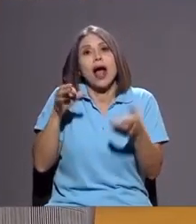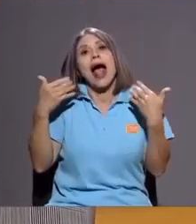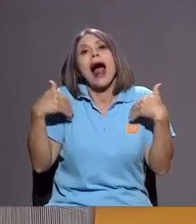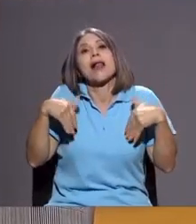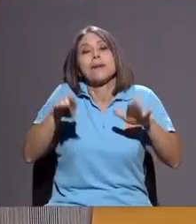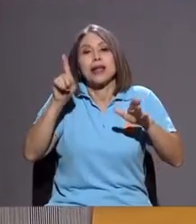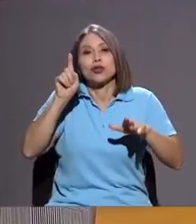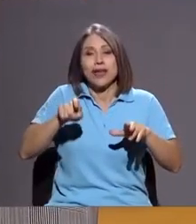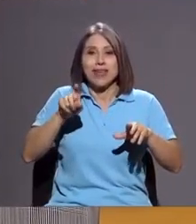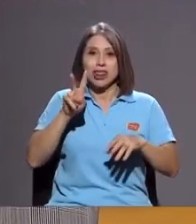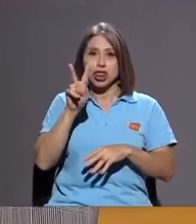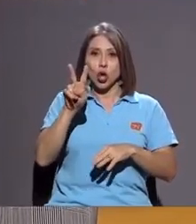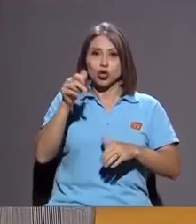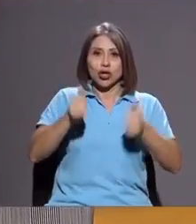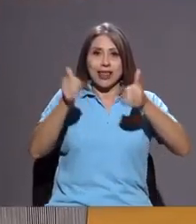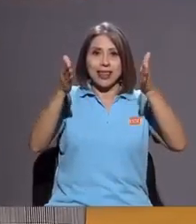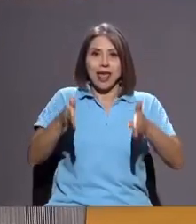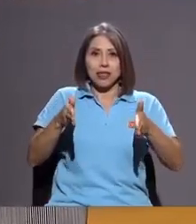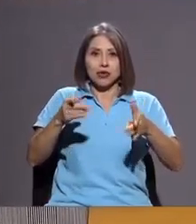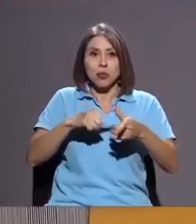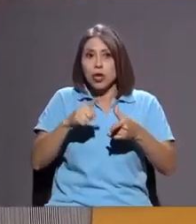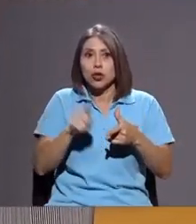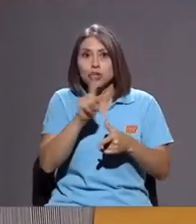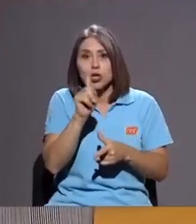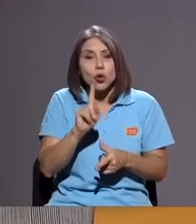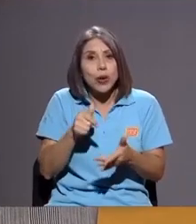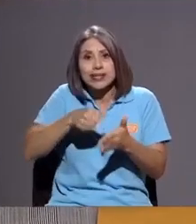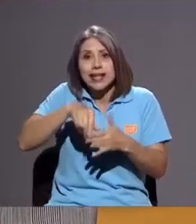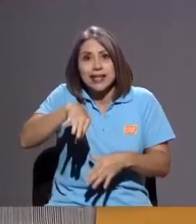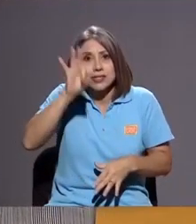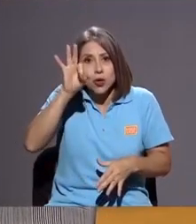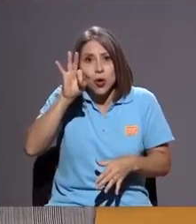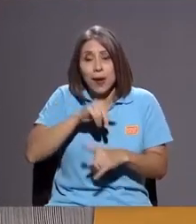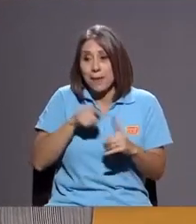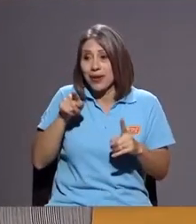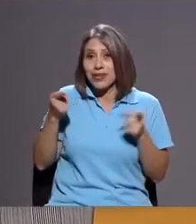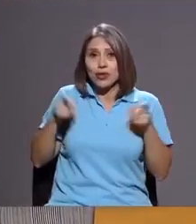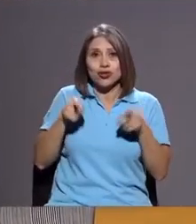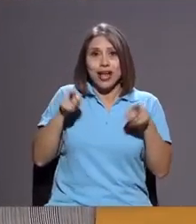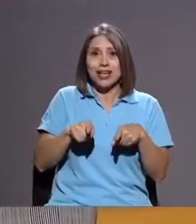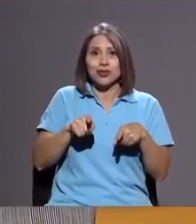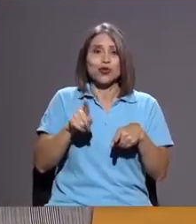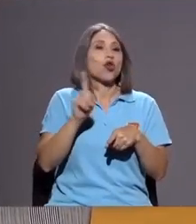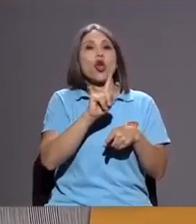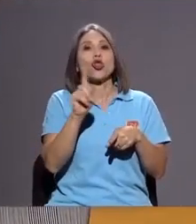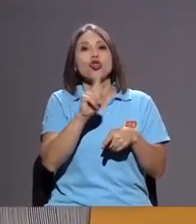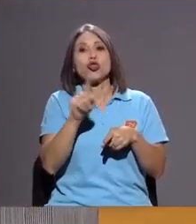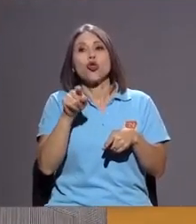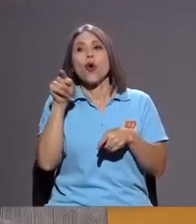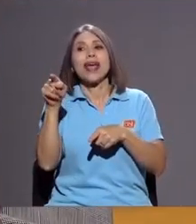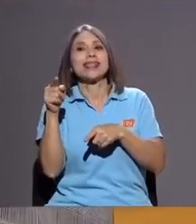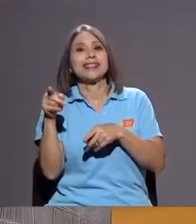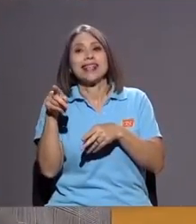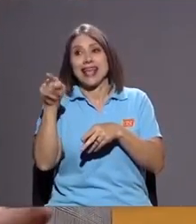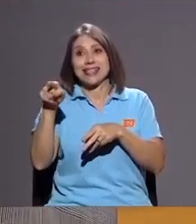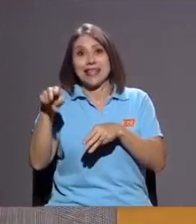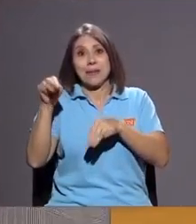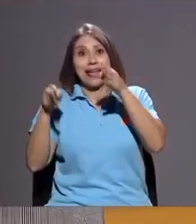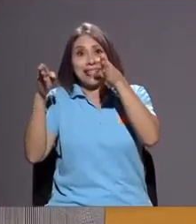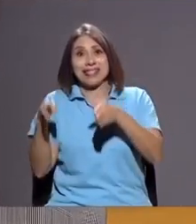no hay elección, no hay dónde escoger. Y en estos casos no se somete el nombre del magistrado cuyo plazo le vence